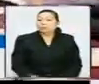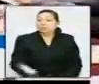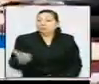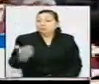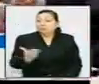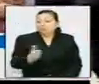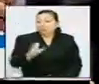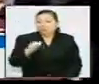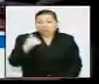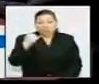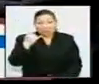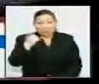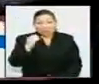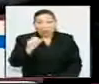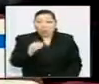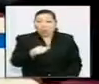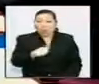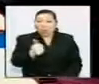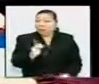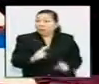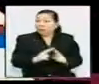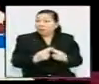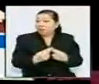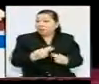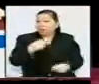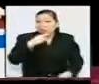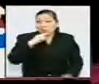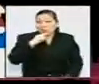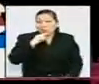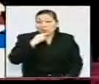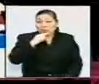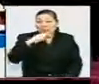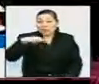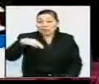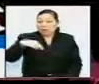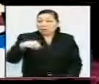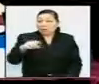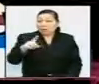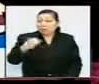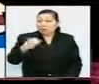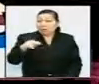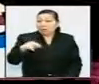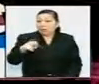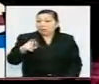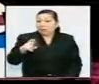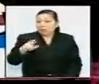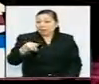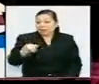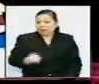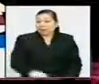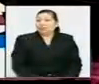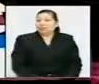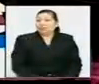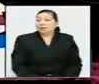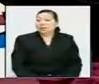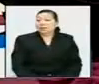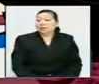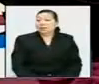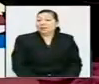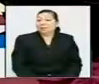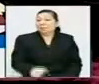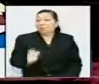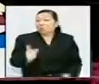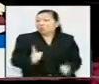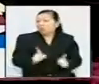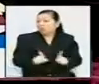¿recibió alguna llamada o una otra reunión con la ciudad de Molinelli o algún representante del ejecutivo o algún